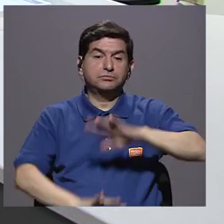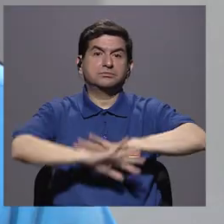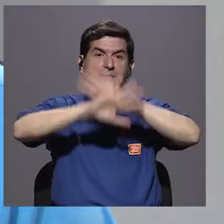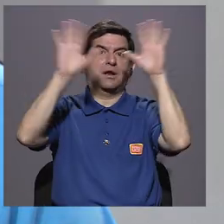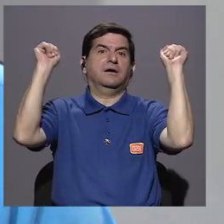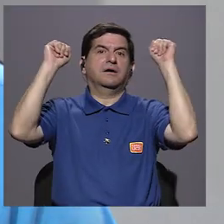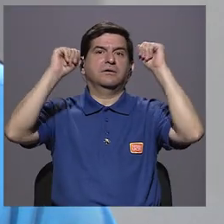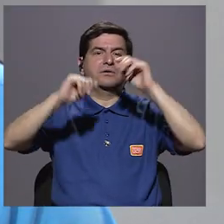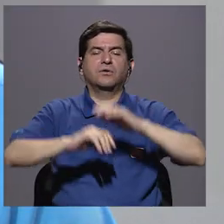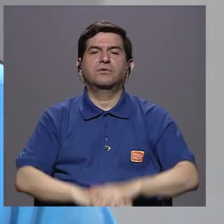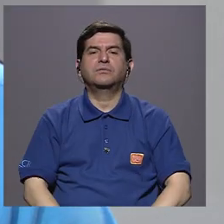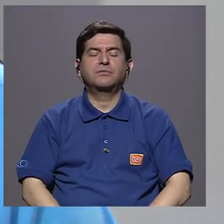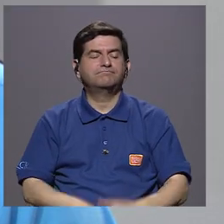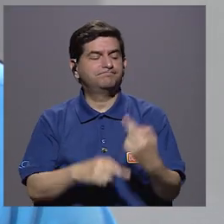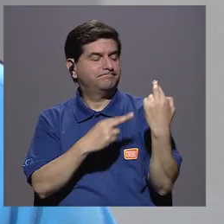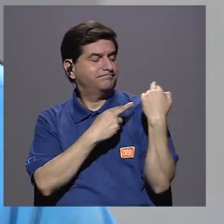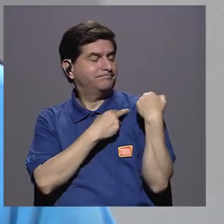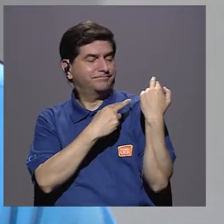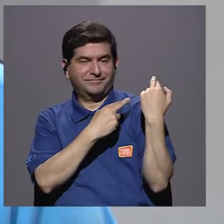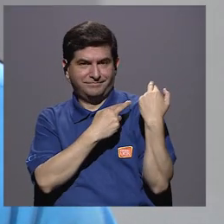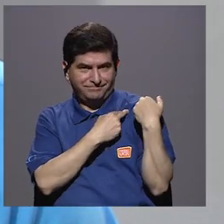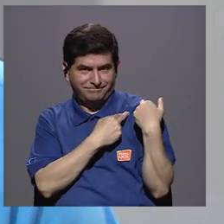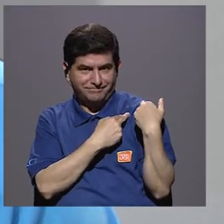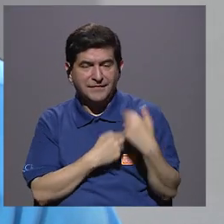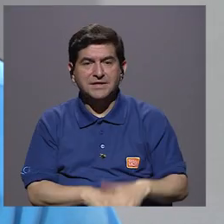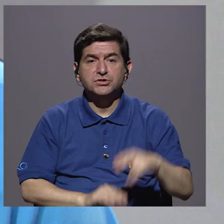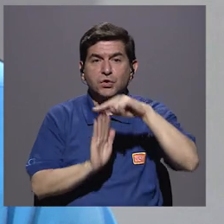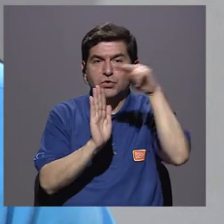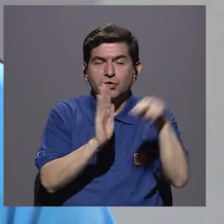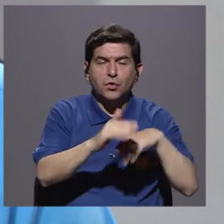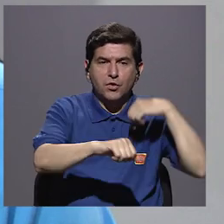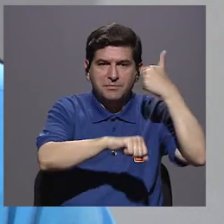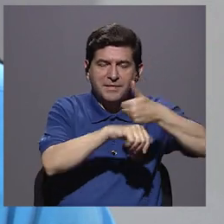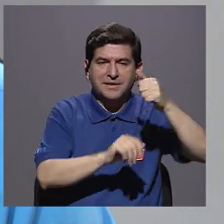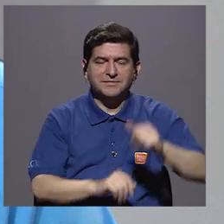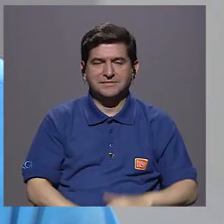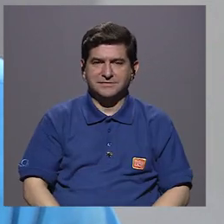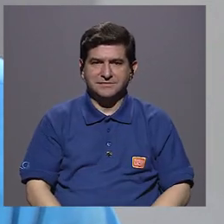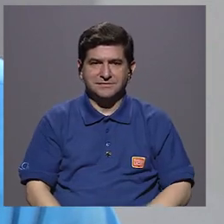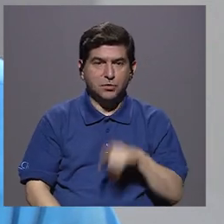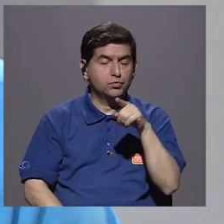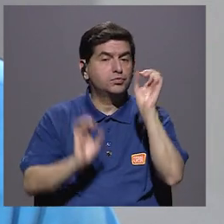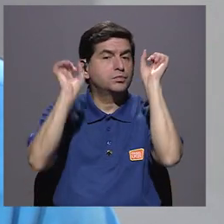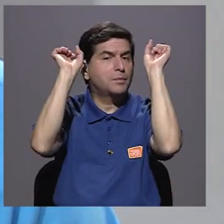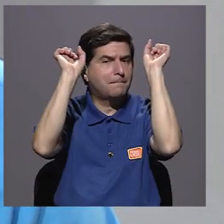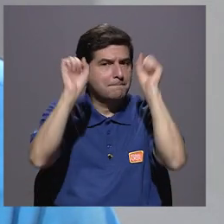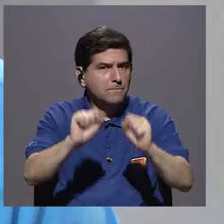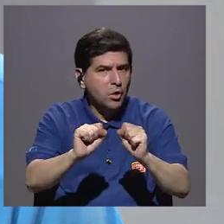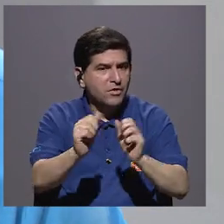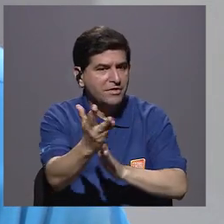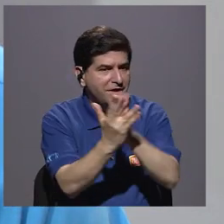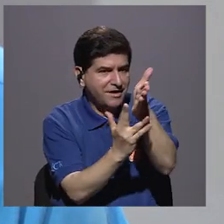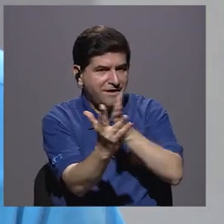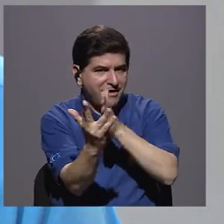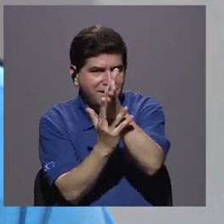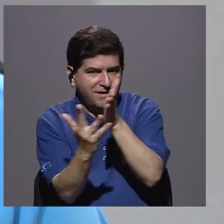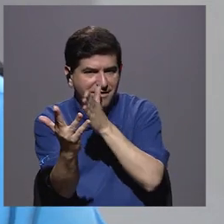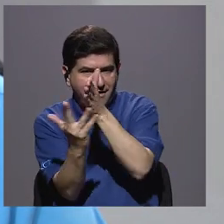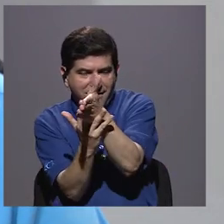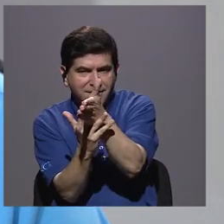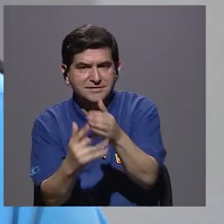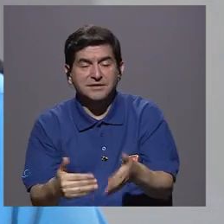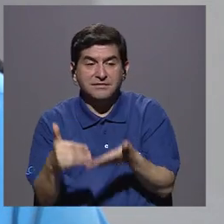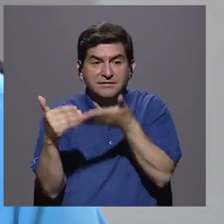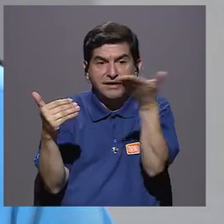Claro. El deber, vamos a ver, los deberes son pautas que establece una normativa para que usted pueda acceder